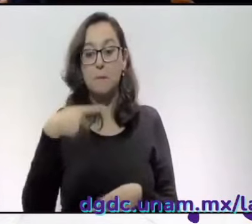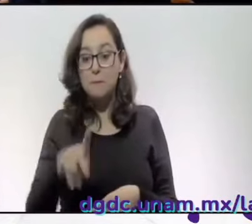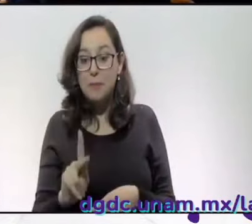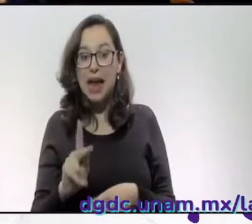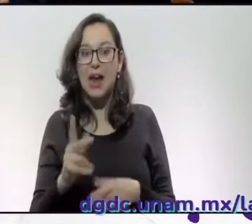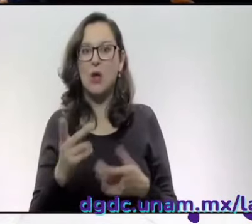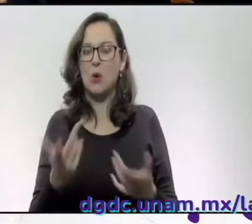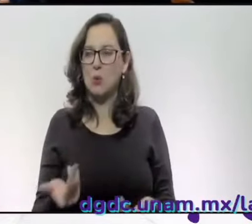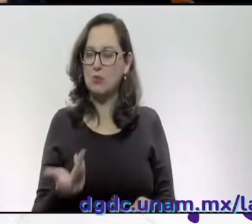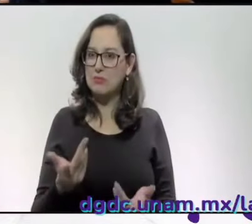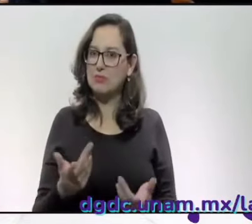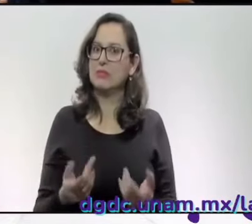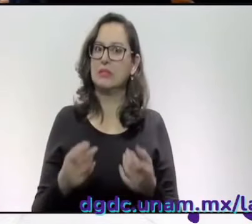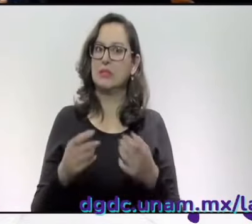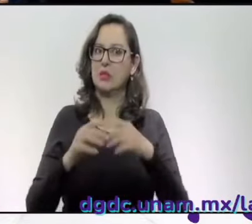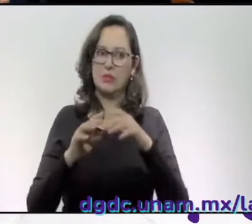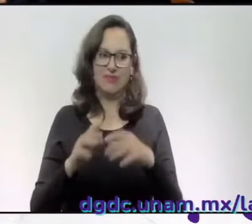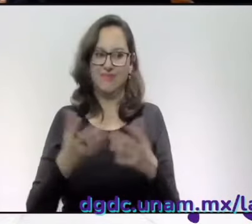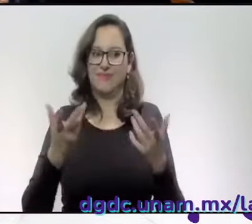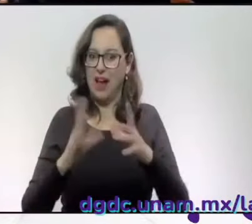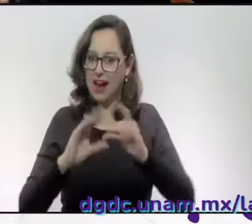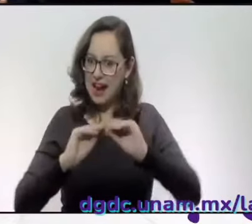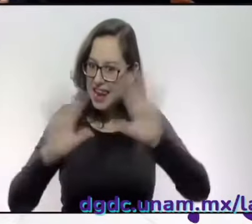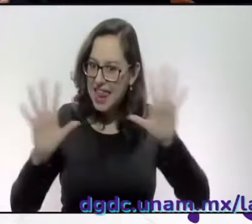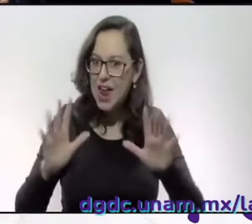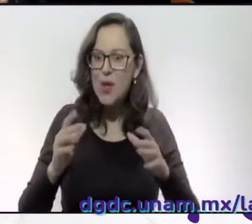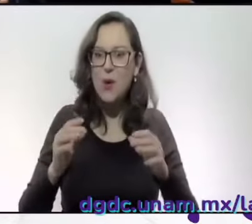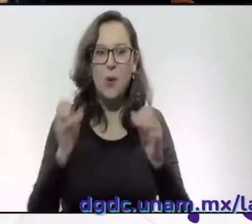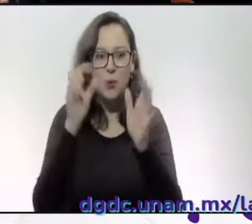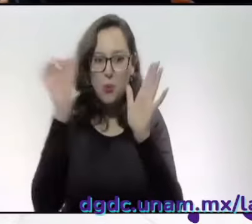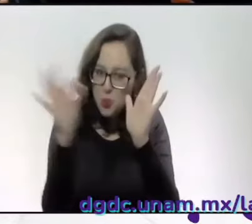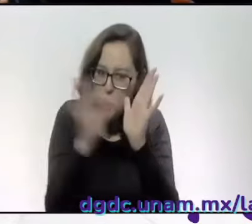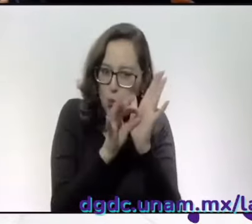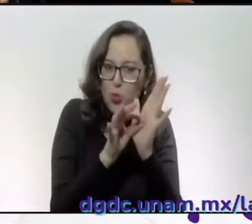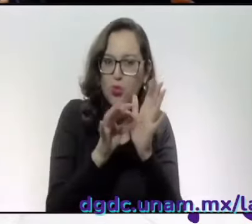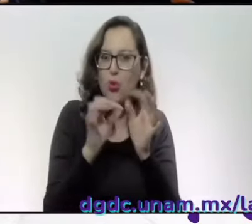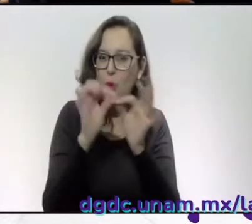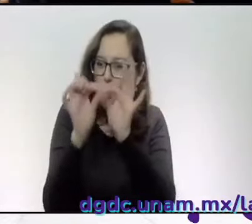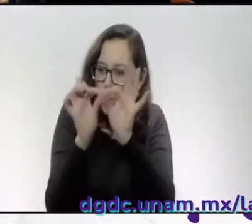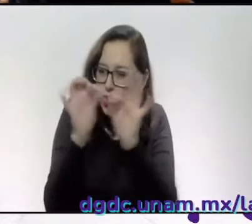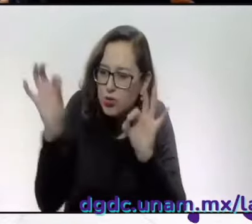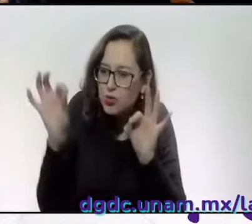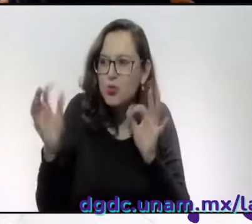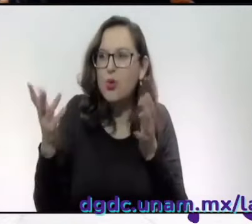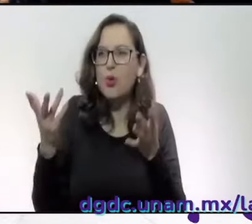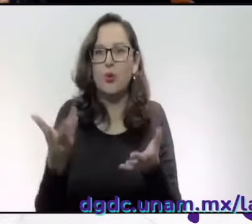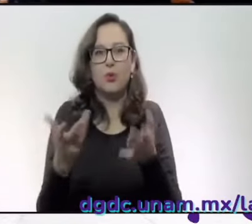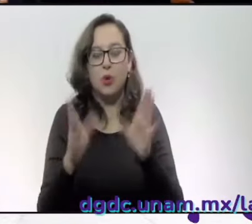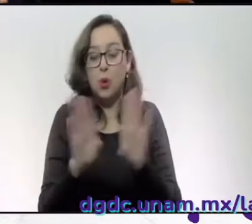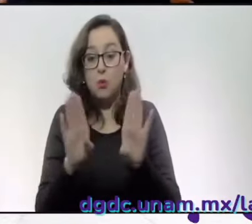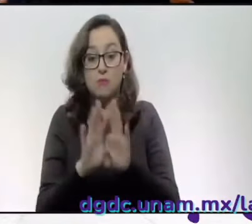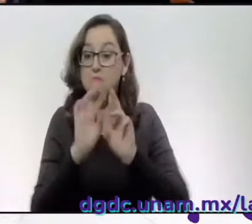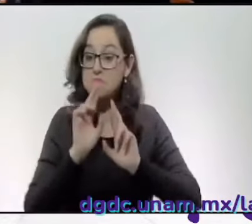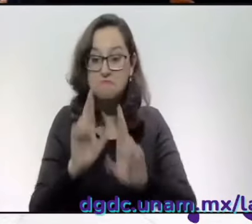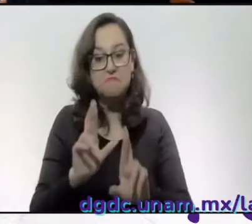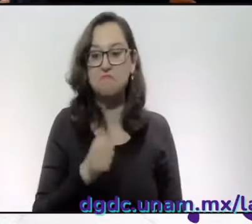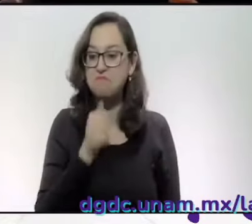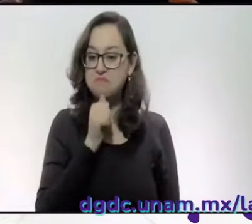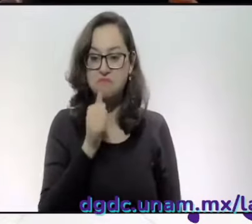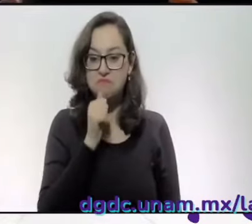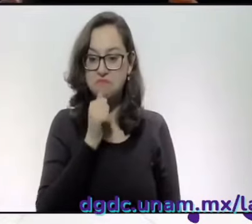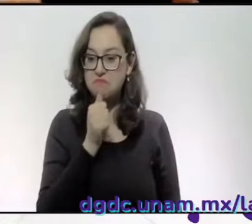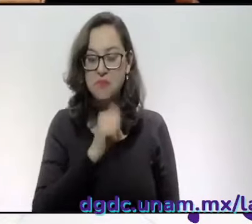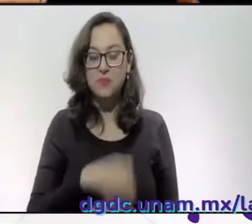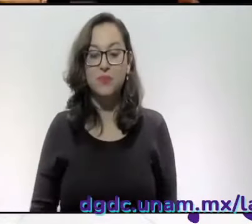cuerdita? ¿Es un nudito? ¿Qué es? Esas cosas a mí me llaman mucho la atención y no estamos muy cerca de contestarlas todavía, ¿no? Y más allá